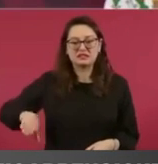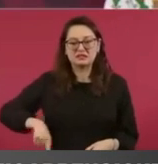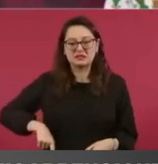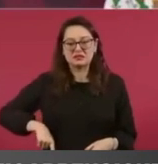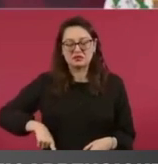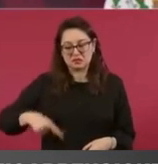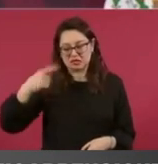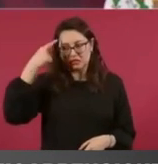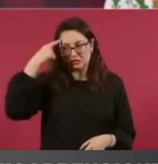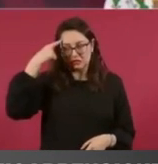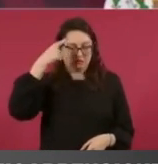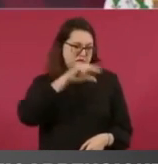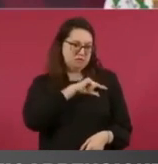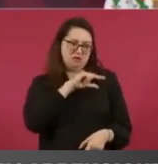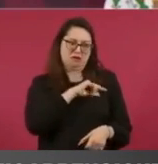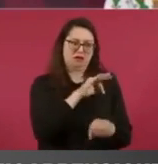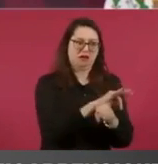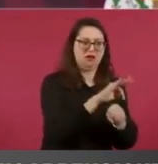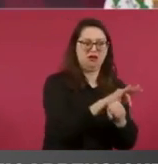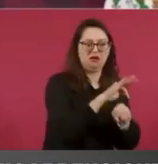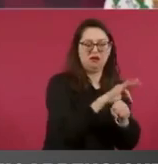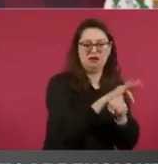muy ideológico todo.